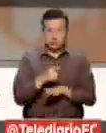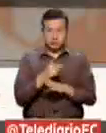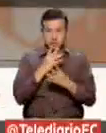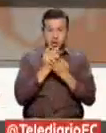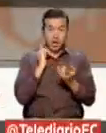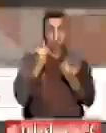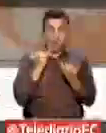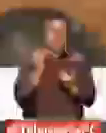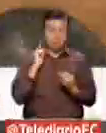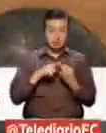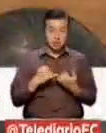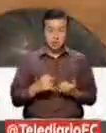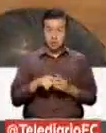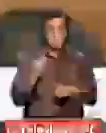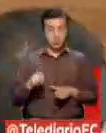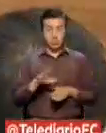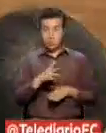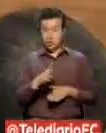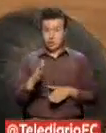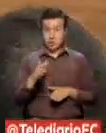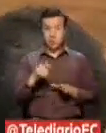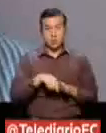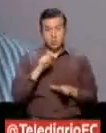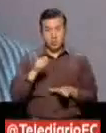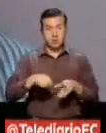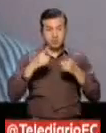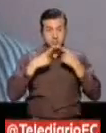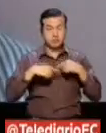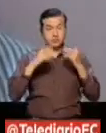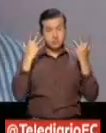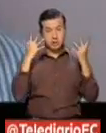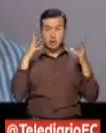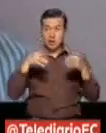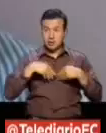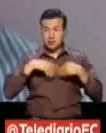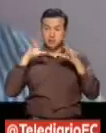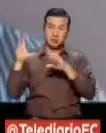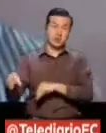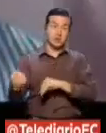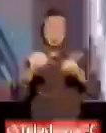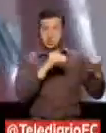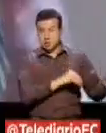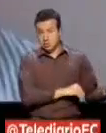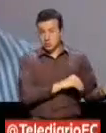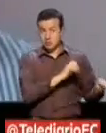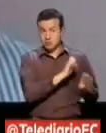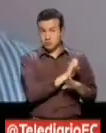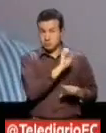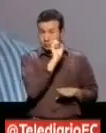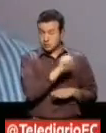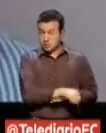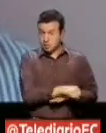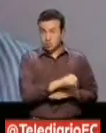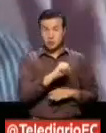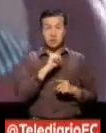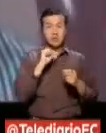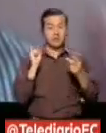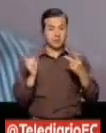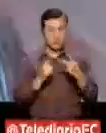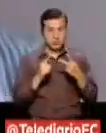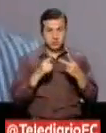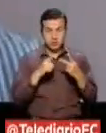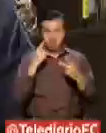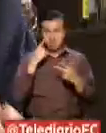no existe una prisión en firme. Luego de que el juez se pronuncie, sea que acceda a la extradición o no, solo quedará un recurso más, que es el